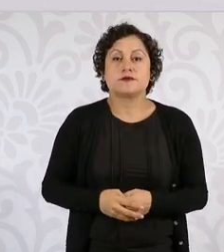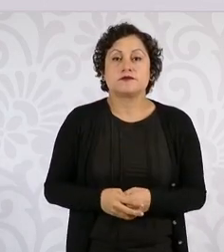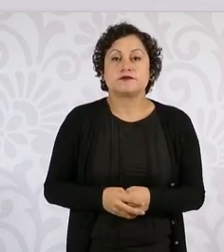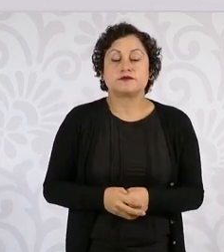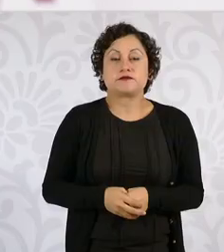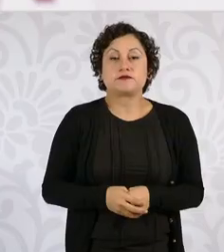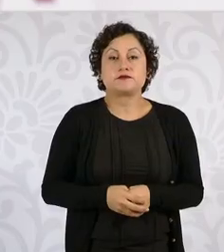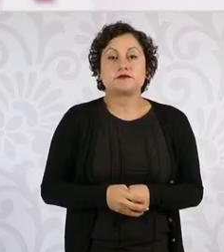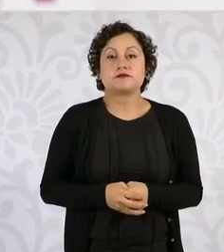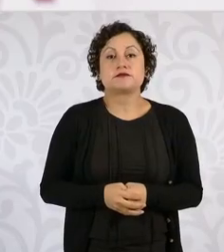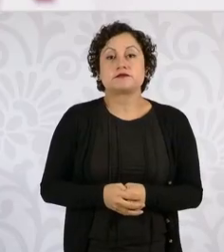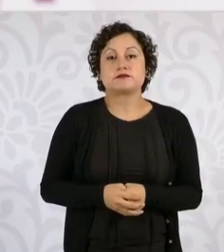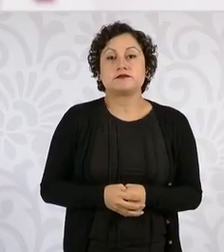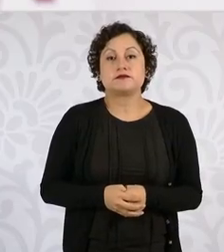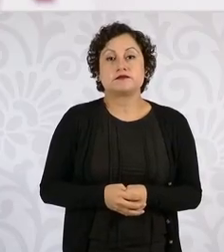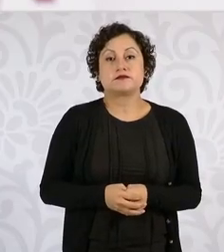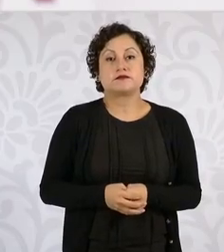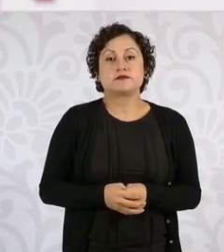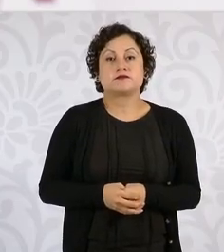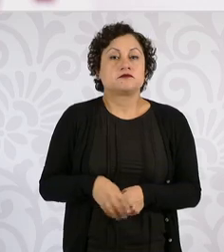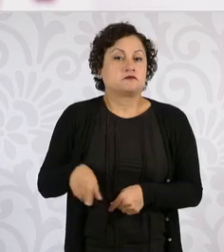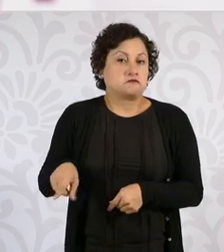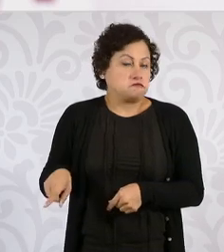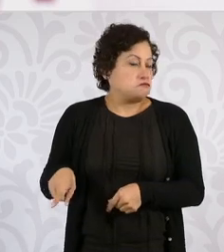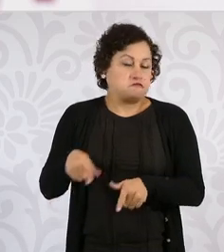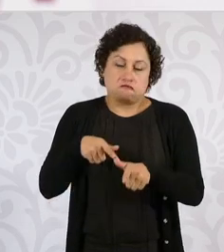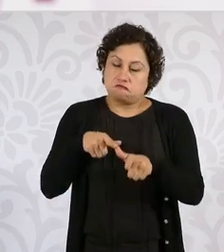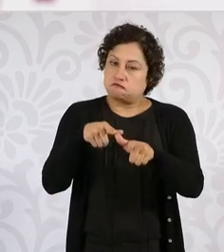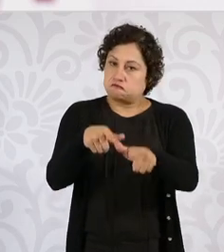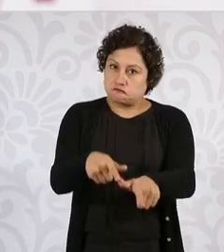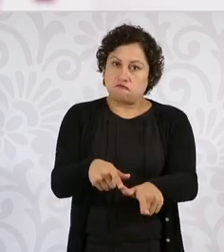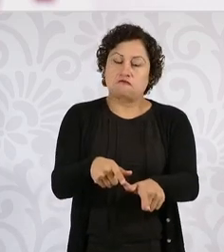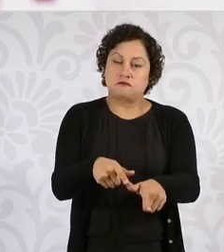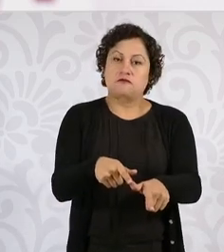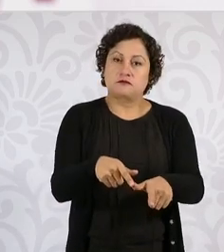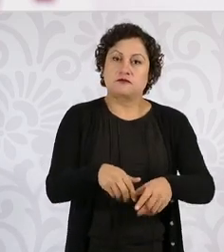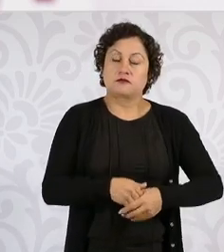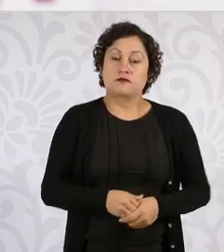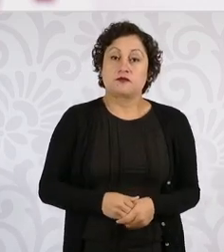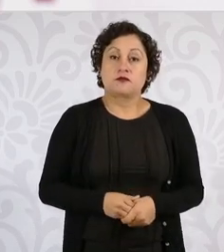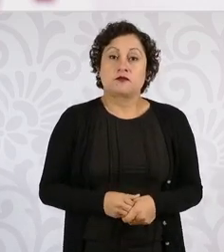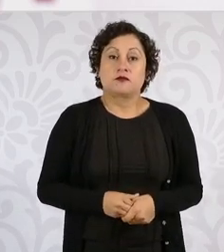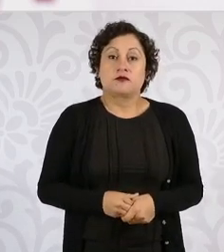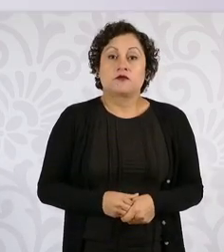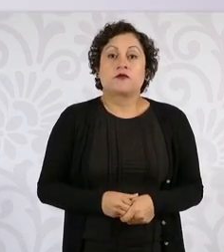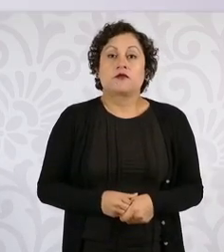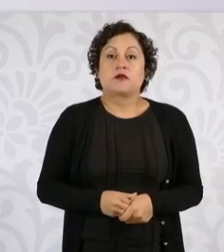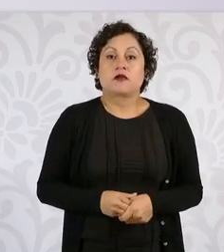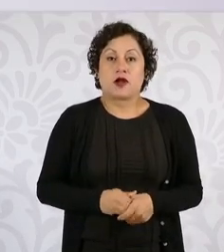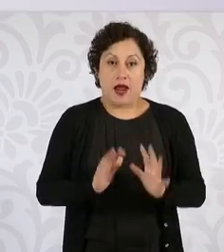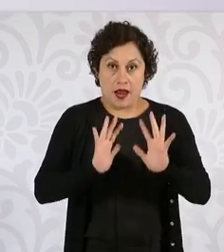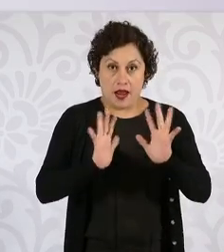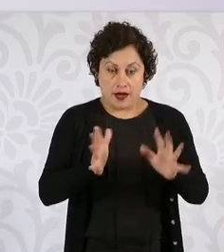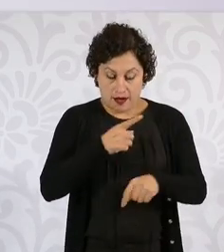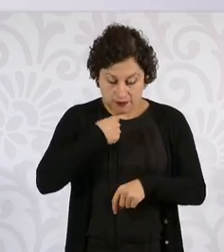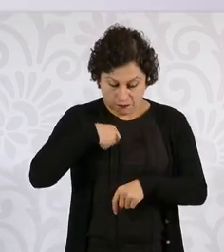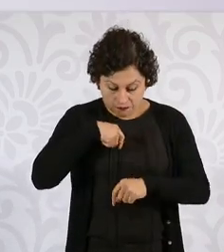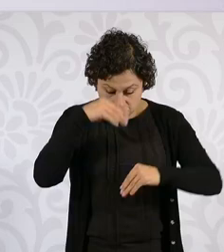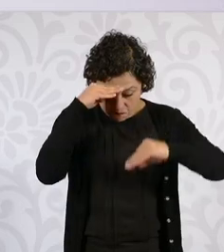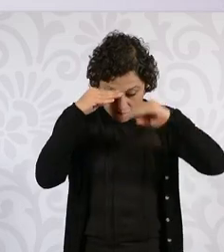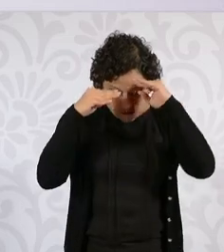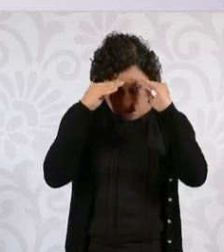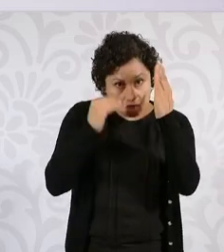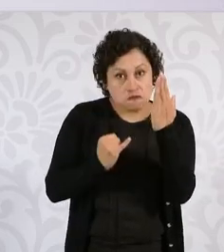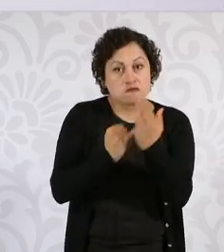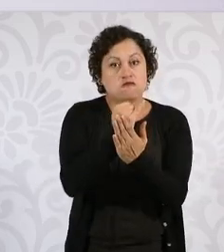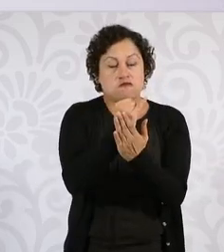y que se pueden seguir utilizando. Entonces, tenemos ya definido bajo qué esquema, sin necesidad